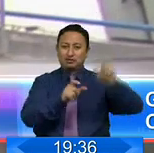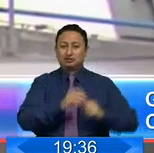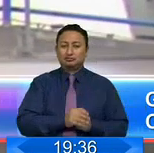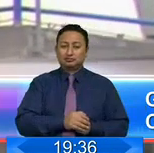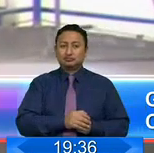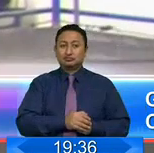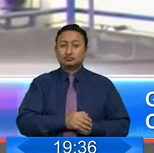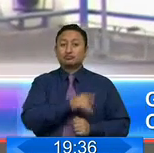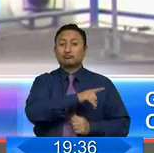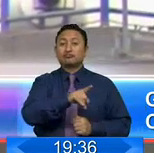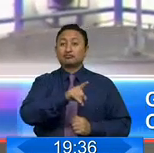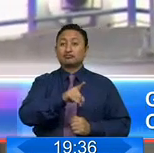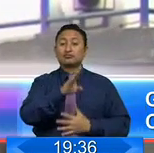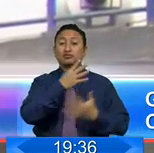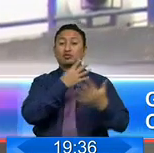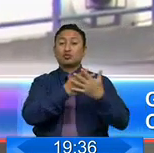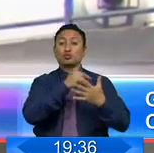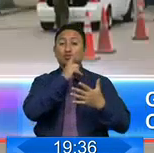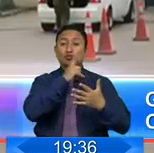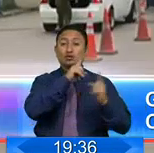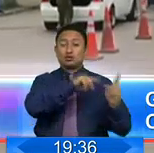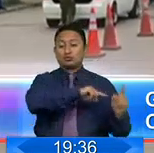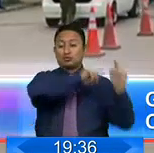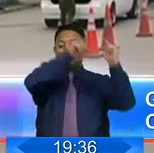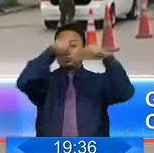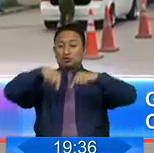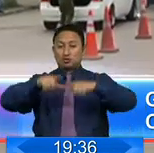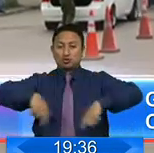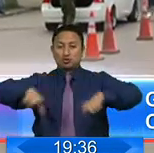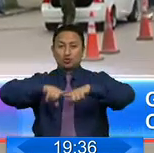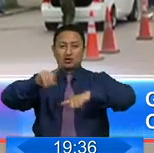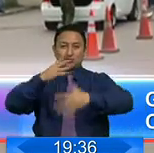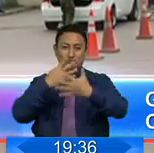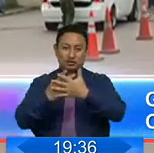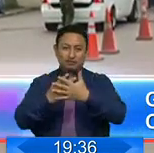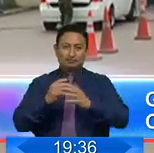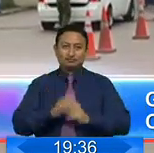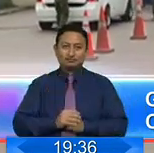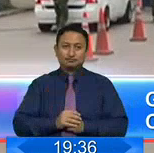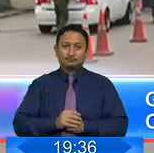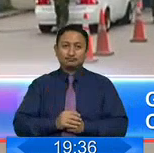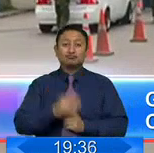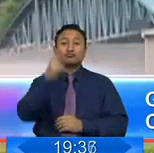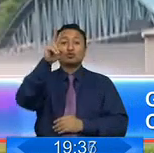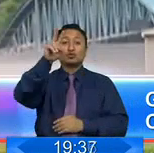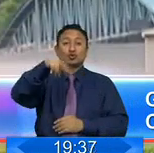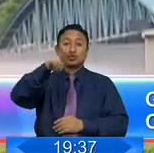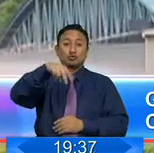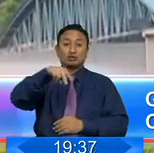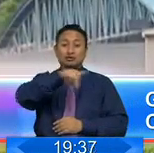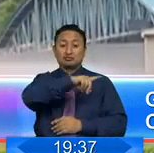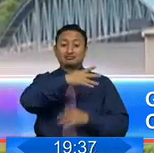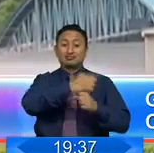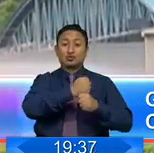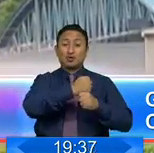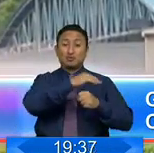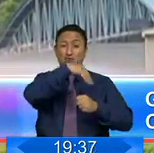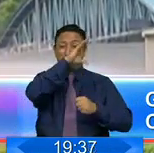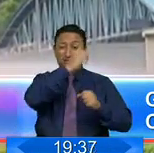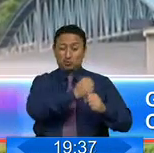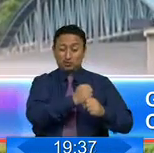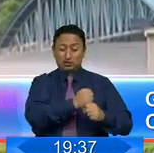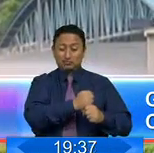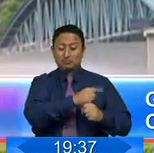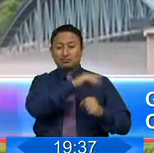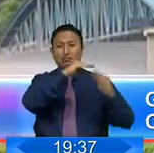trasladados desde la cárcel de La Tacunga a ese centro de reclusión. Y hace tan solo 2 meses pasaron del área de máxima seguridad a